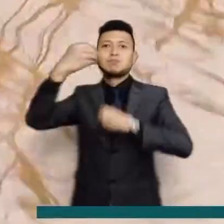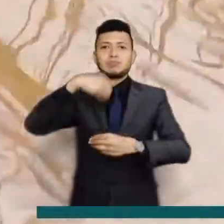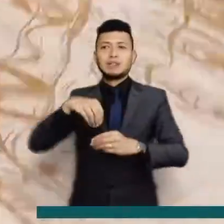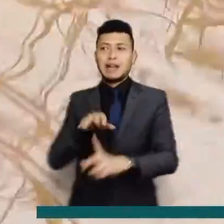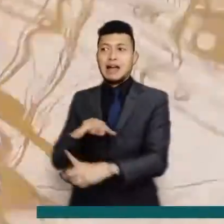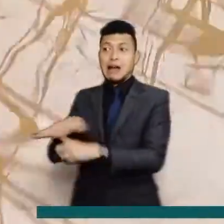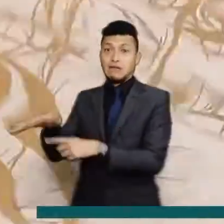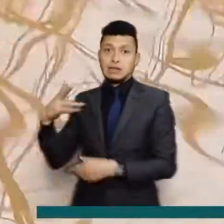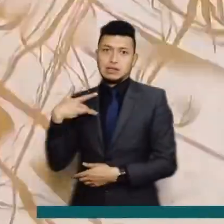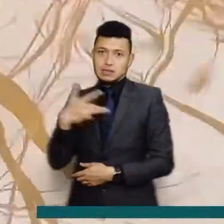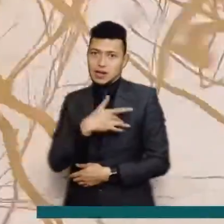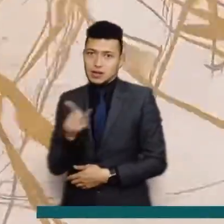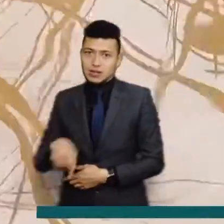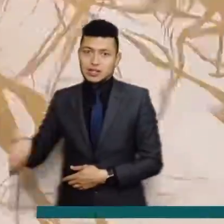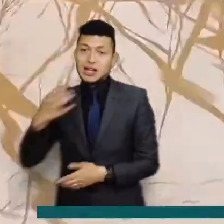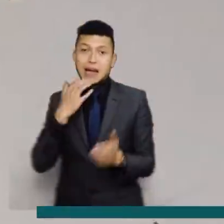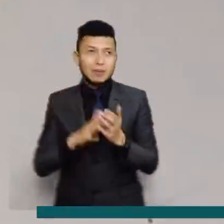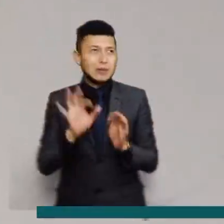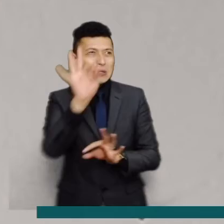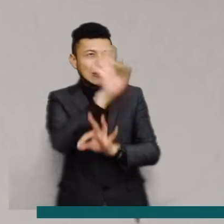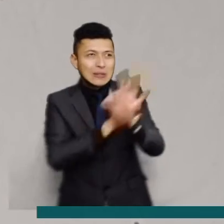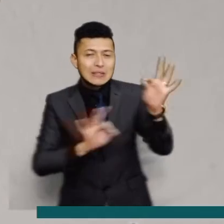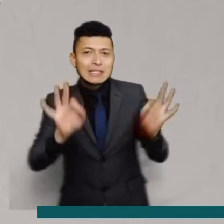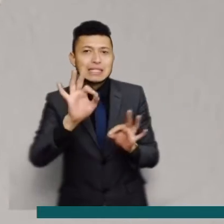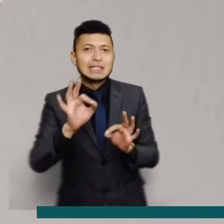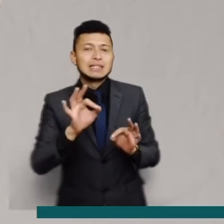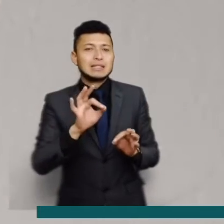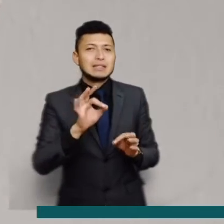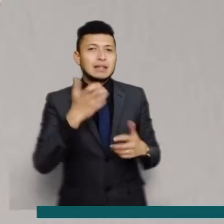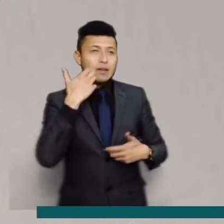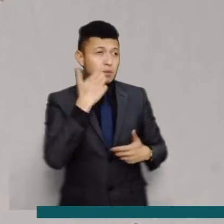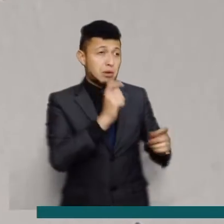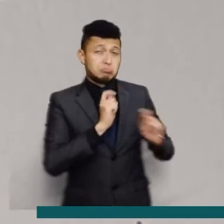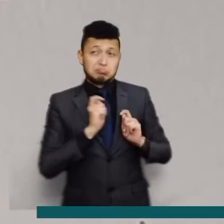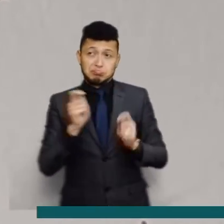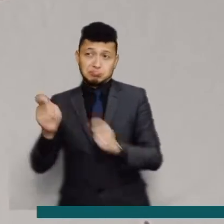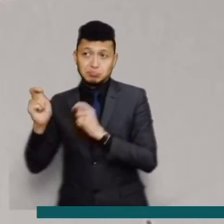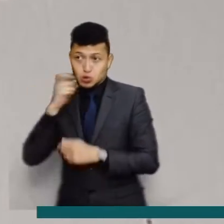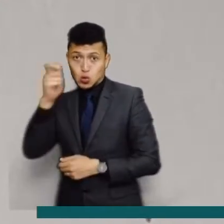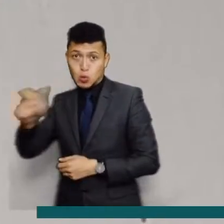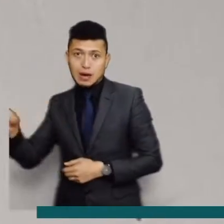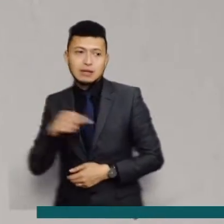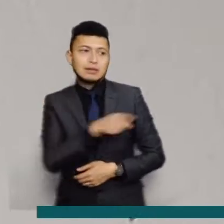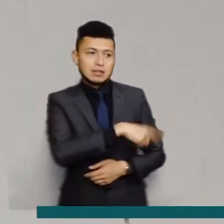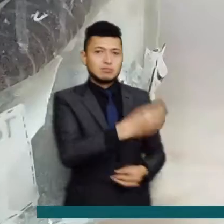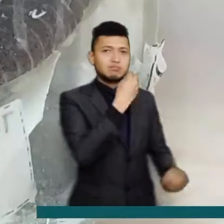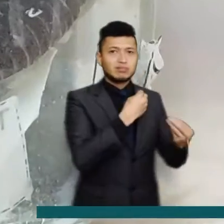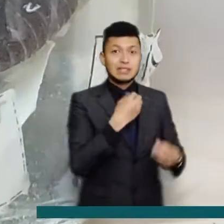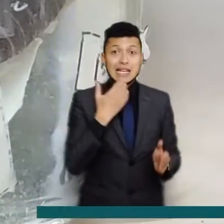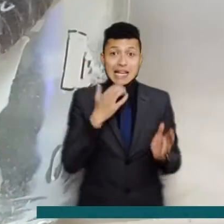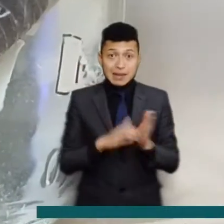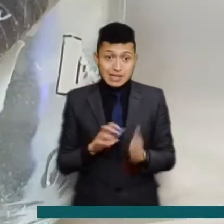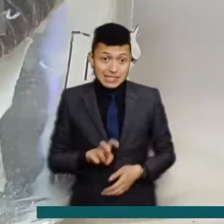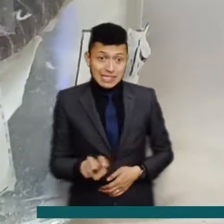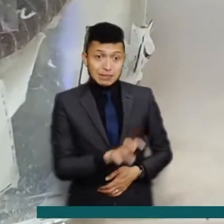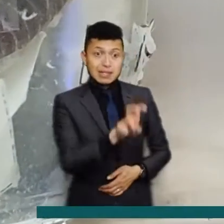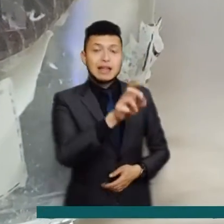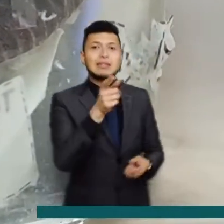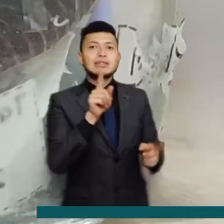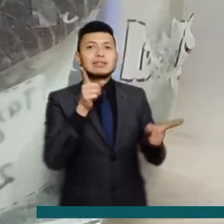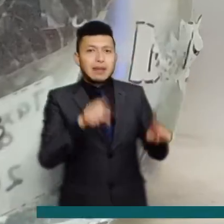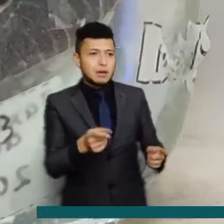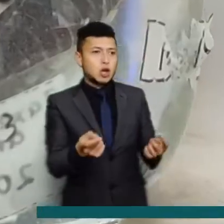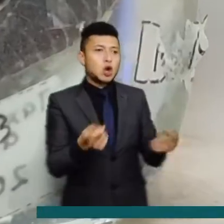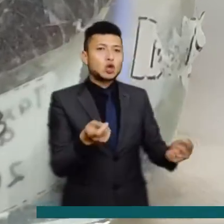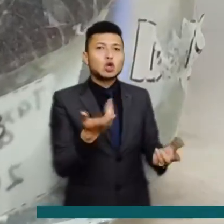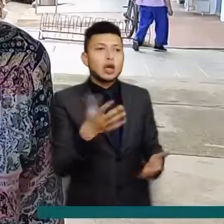afectan la salud pública de los seres humanos, como son los mosquitos, que transmiten bastantes enfermedades. Las serpientes, digamos, también hacen control de